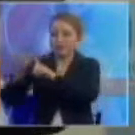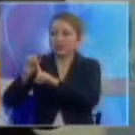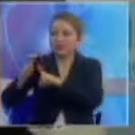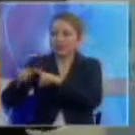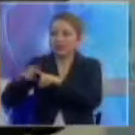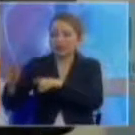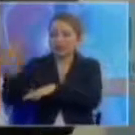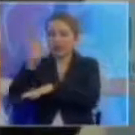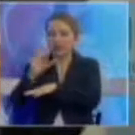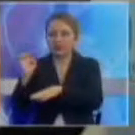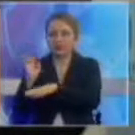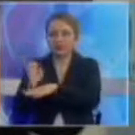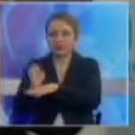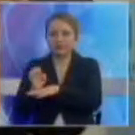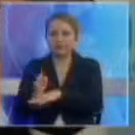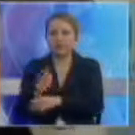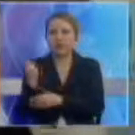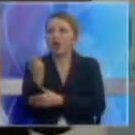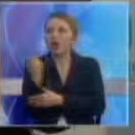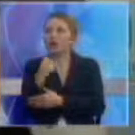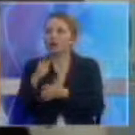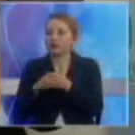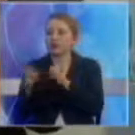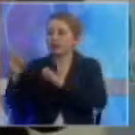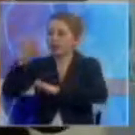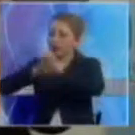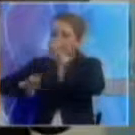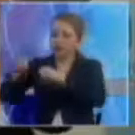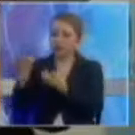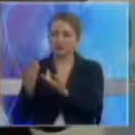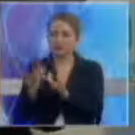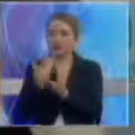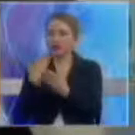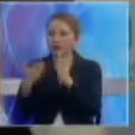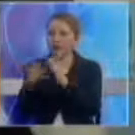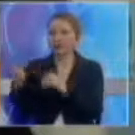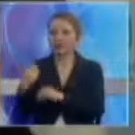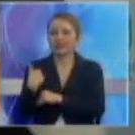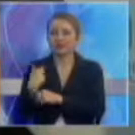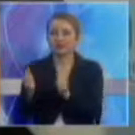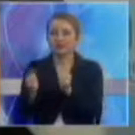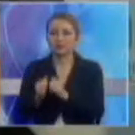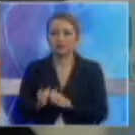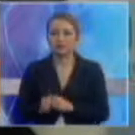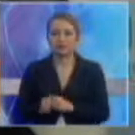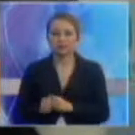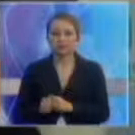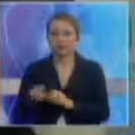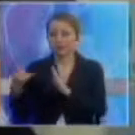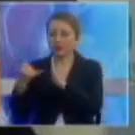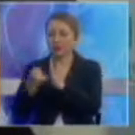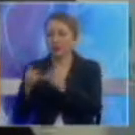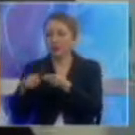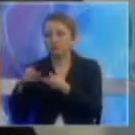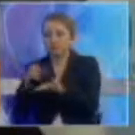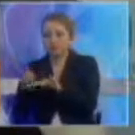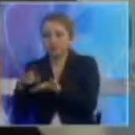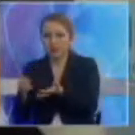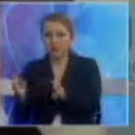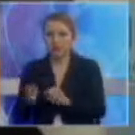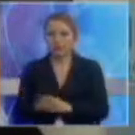también. Entonces, no es solo evaluar el impacto que podría tener el IVA en los precios,